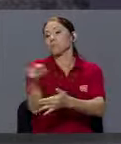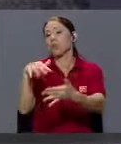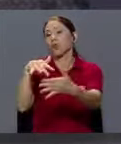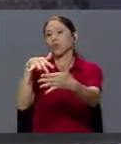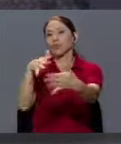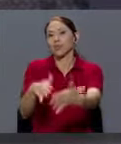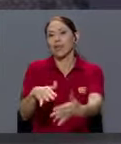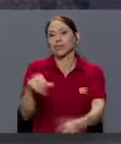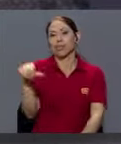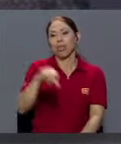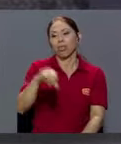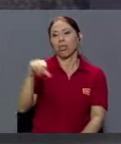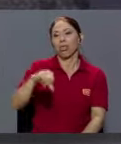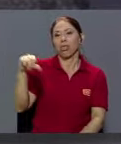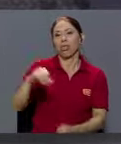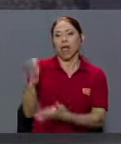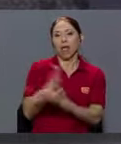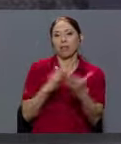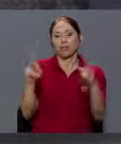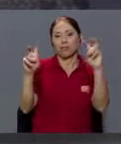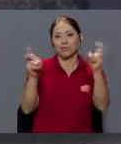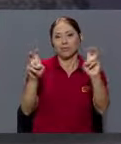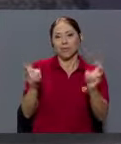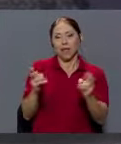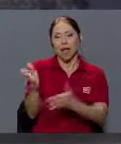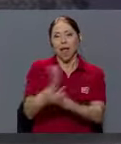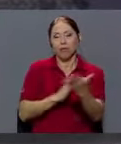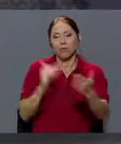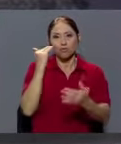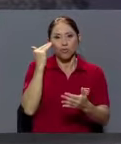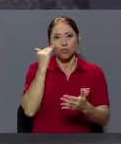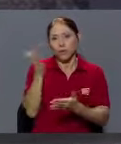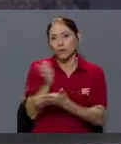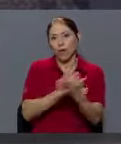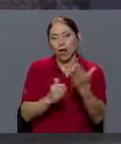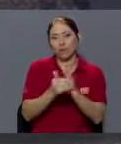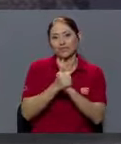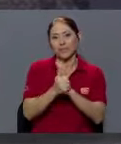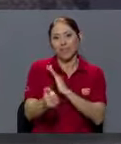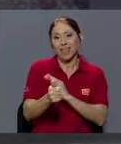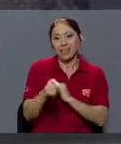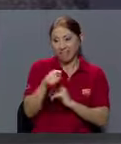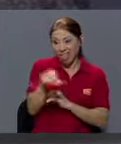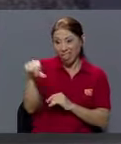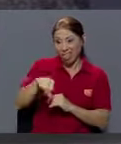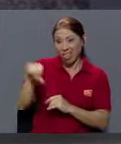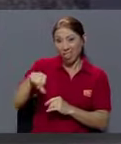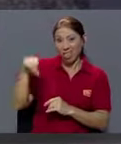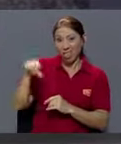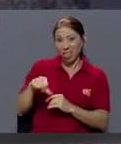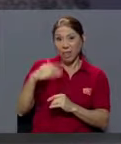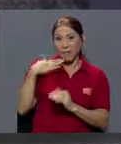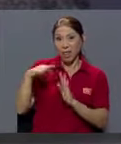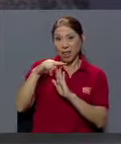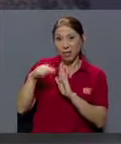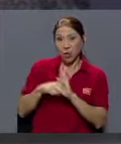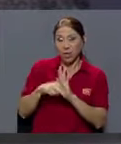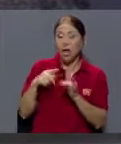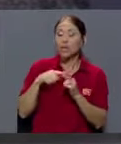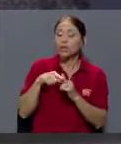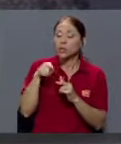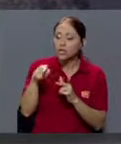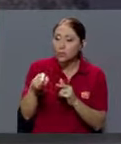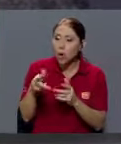en ciertos temas, en ciertos conocimientos o en ciertas habilidades, que eso se convierta en un